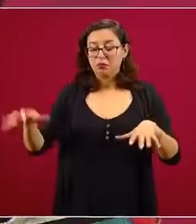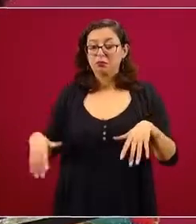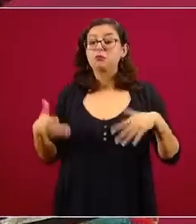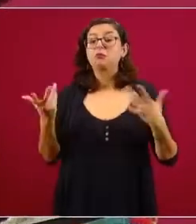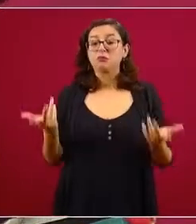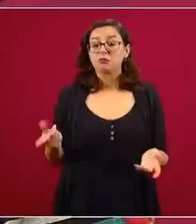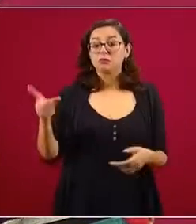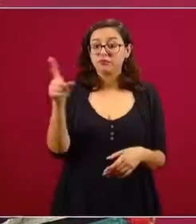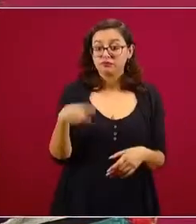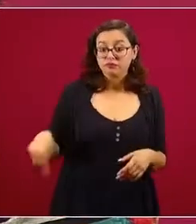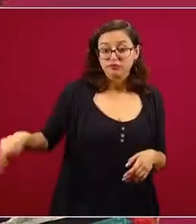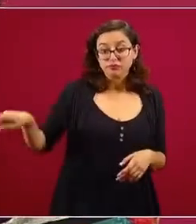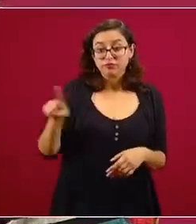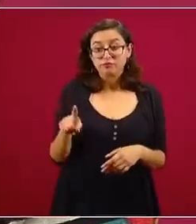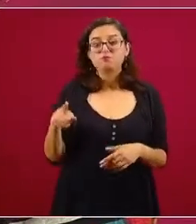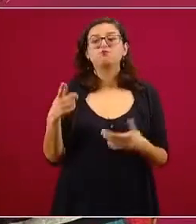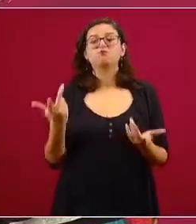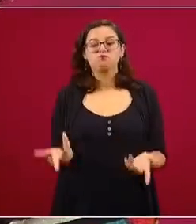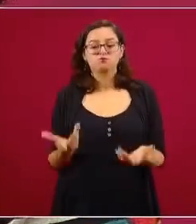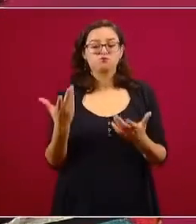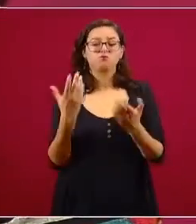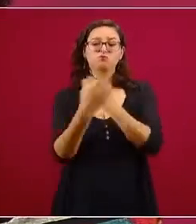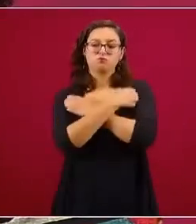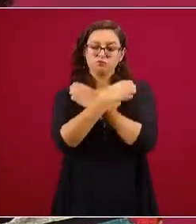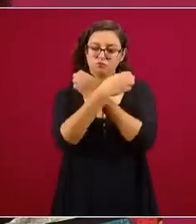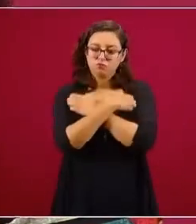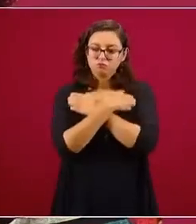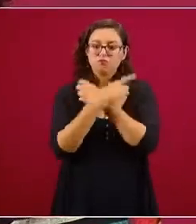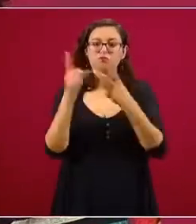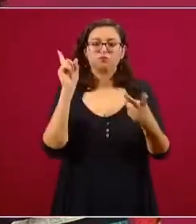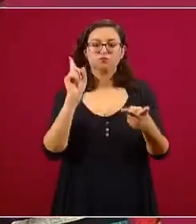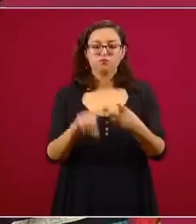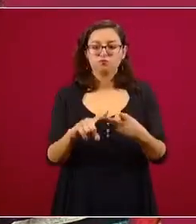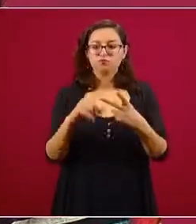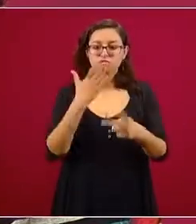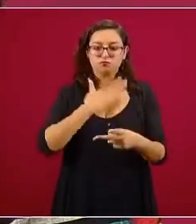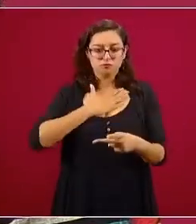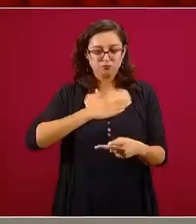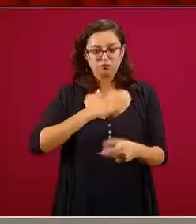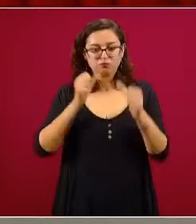Están involucradas en el ámbito de la educación, de la procuración de la